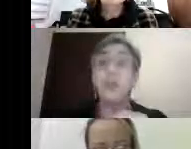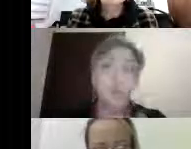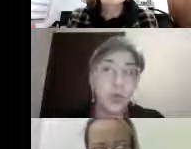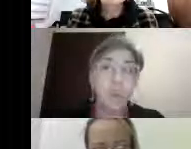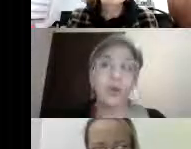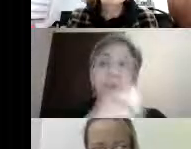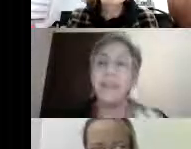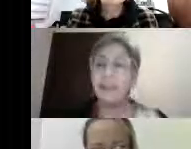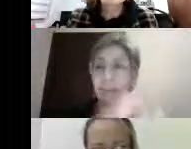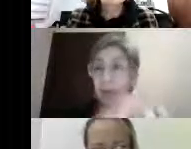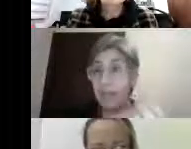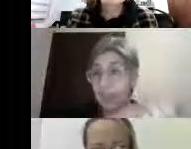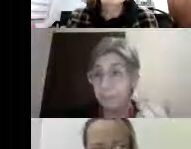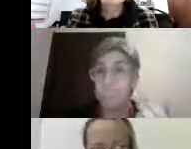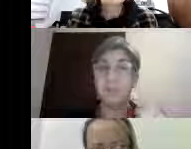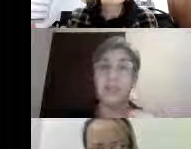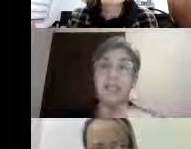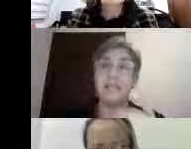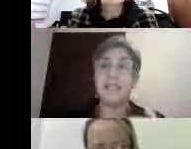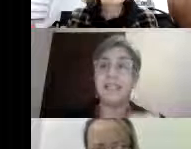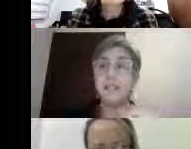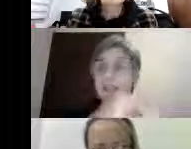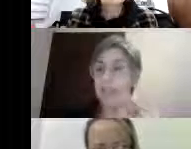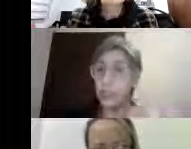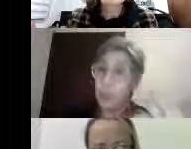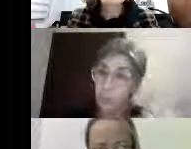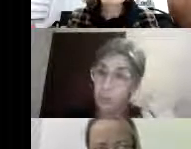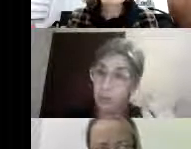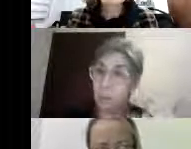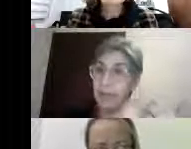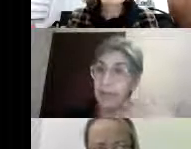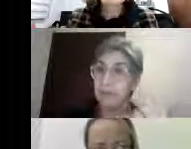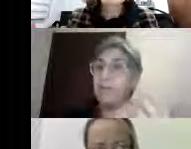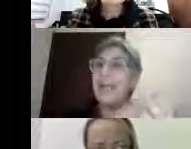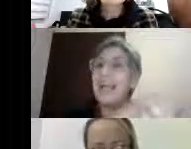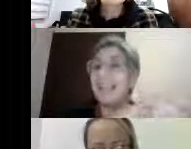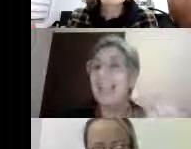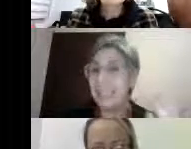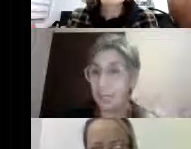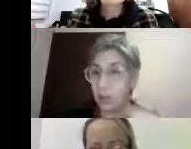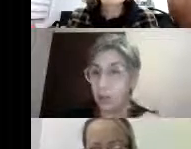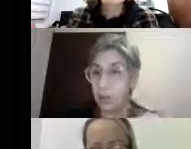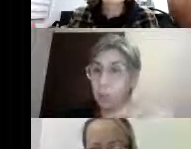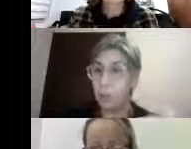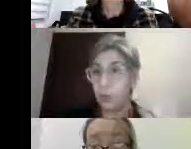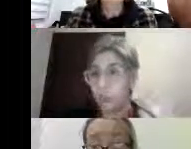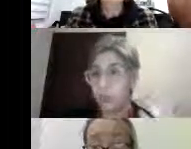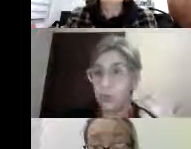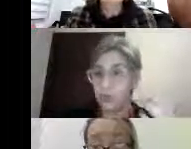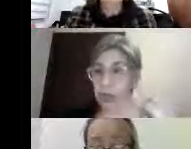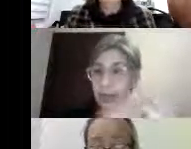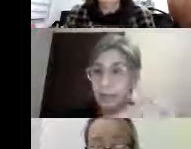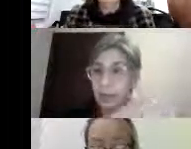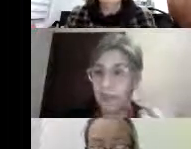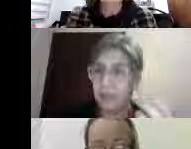o incluso uno puede poner si tiene VIH o no, dentro de las características, ¿no? Rubio,